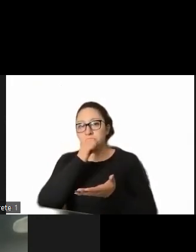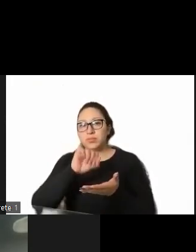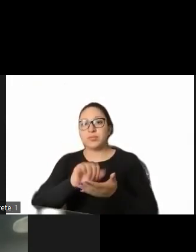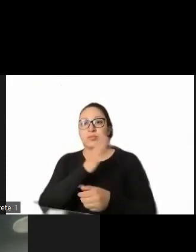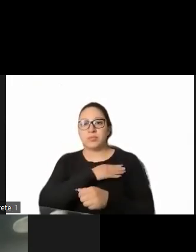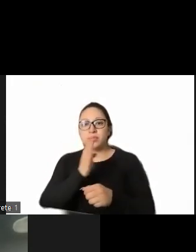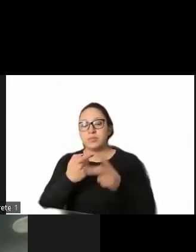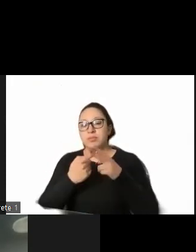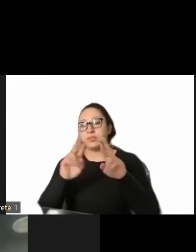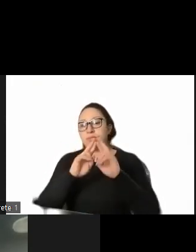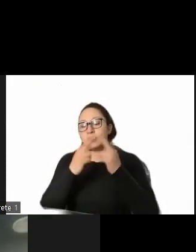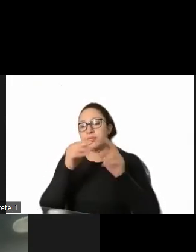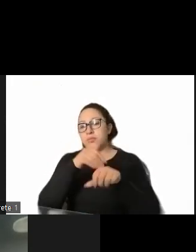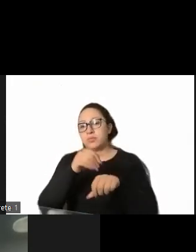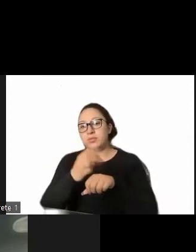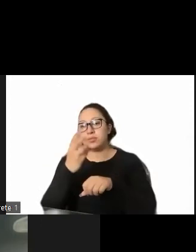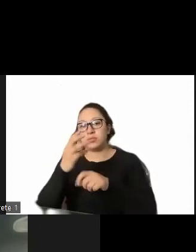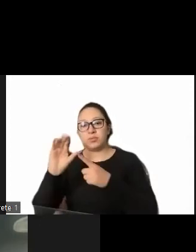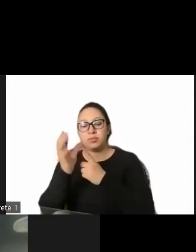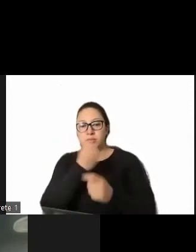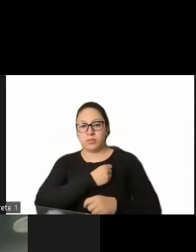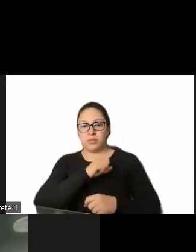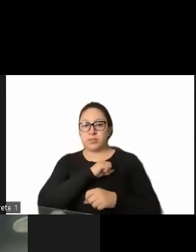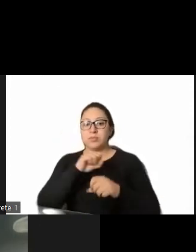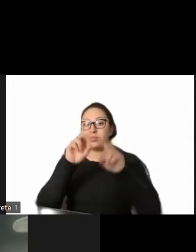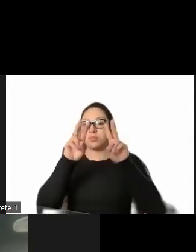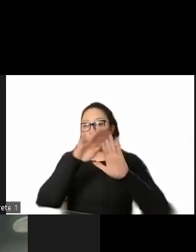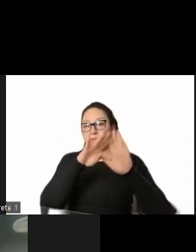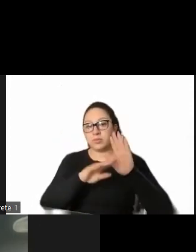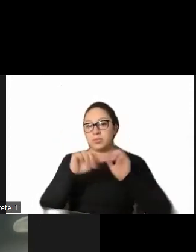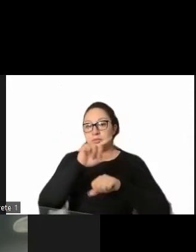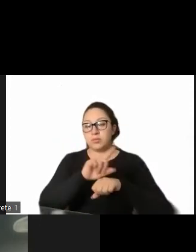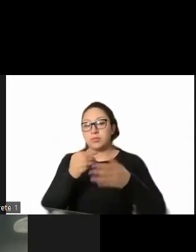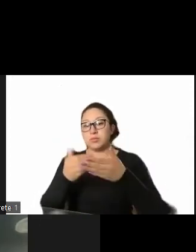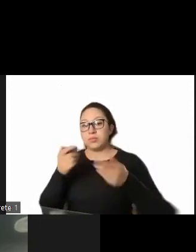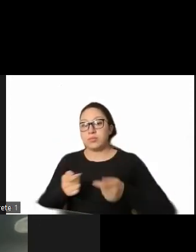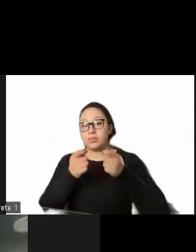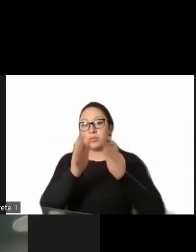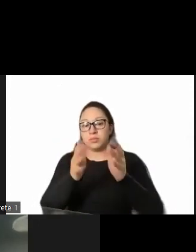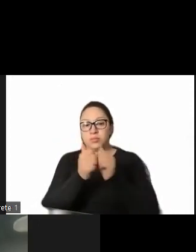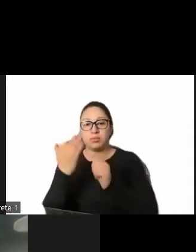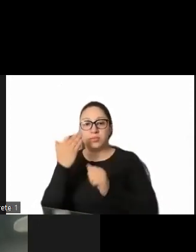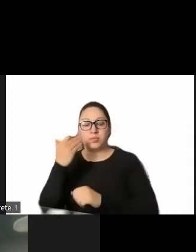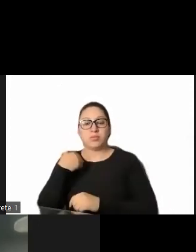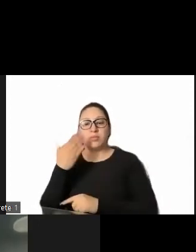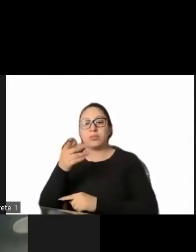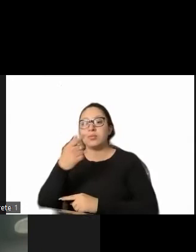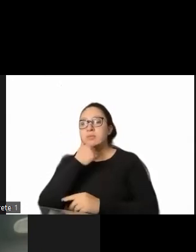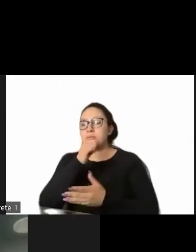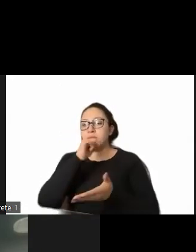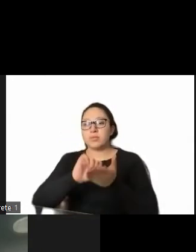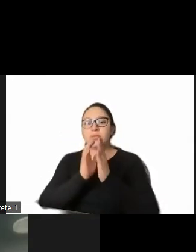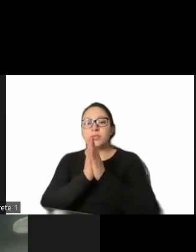la tercera sesión ordinaria de esta comisión. Toda vez que el orden del día fue distribuido con debida antelación, solicito al diputado secretario someta